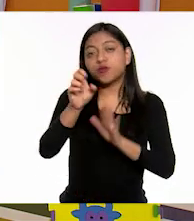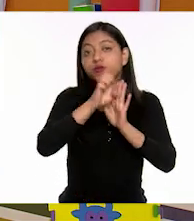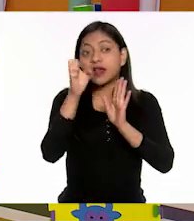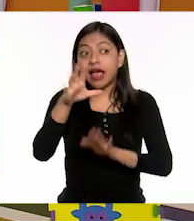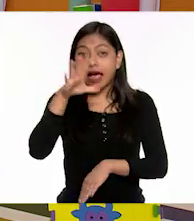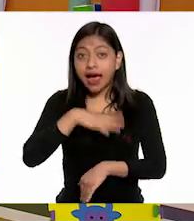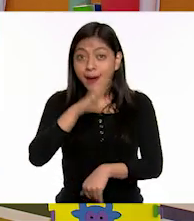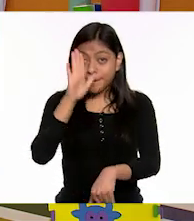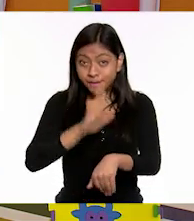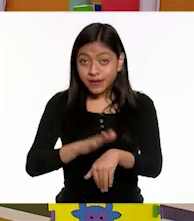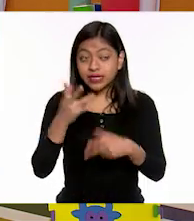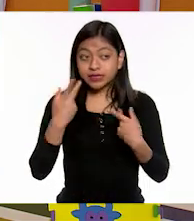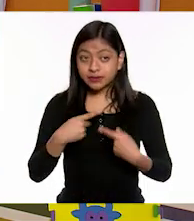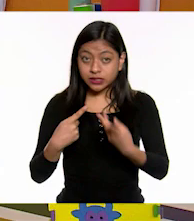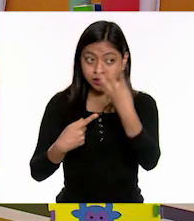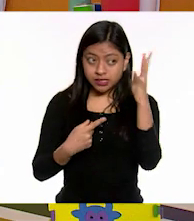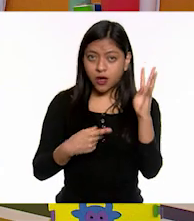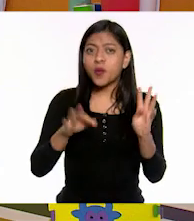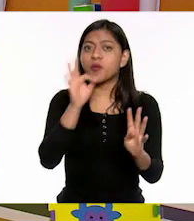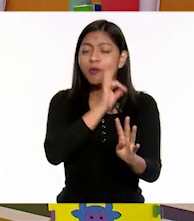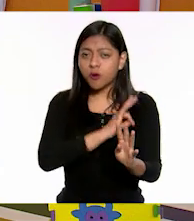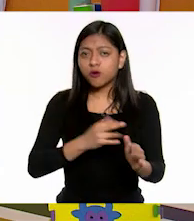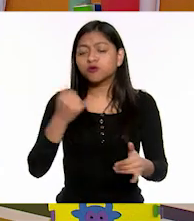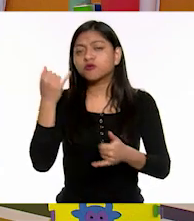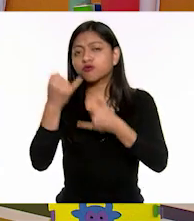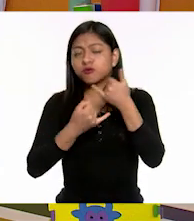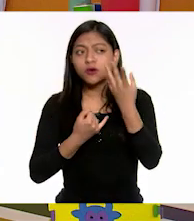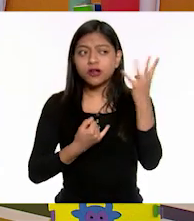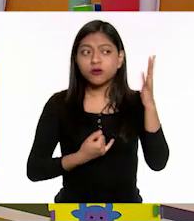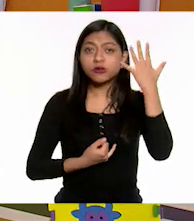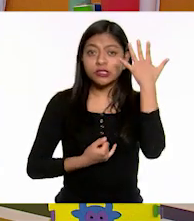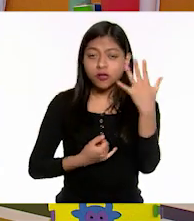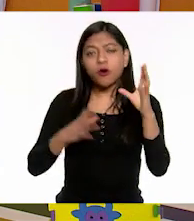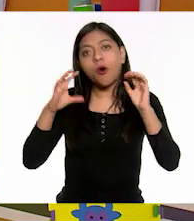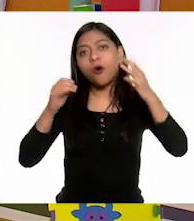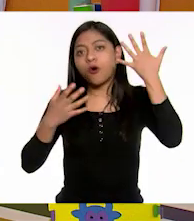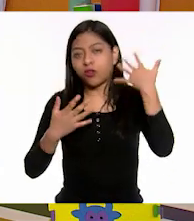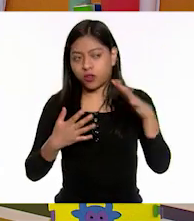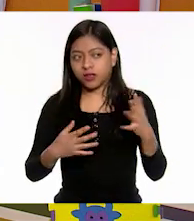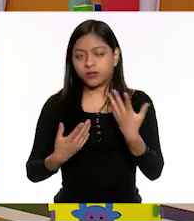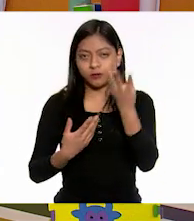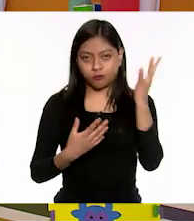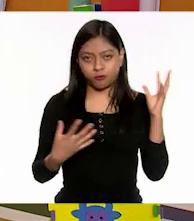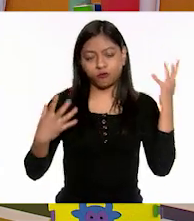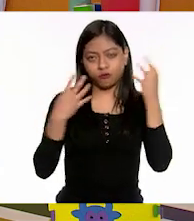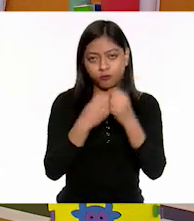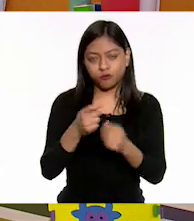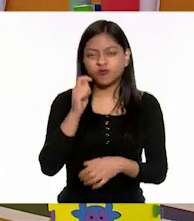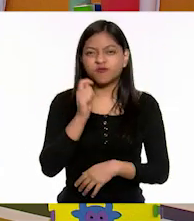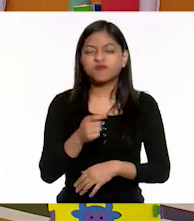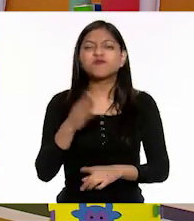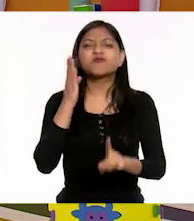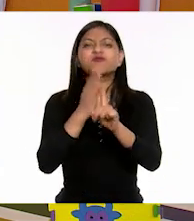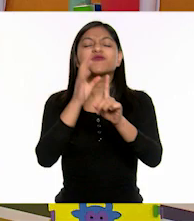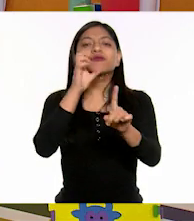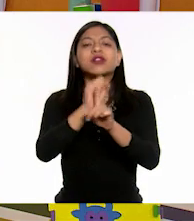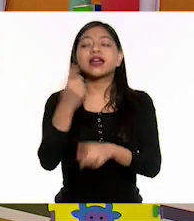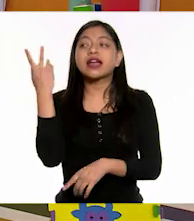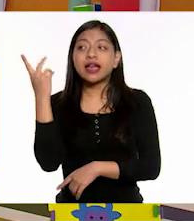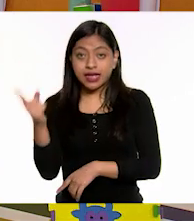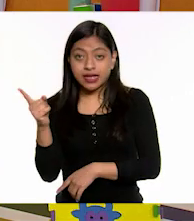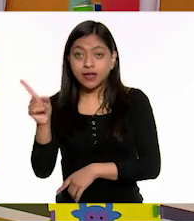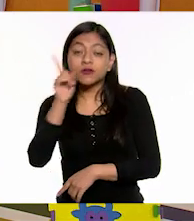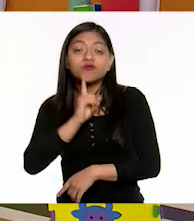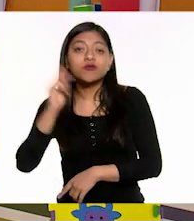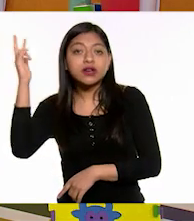tienes la oportunidad se pueden jugar hasta con 5 aquí se trata de que la reina pida objetos